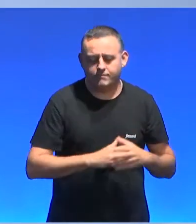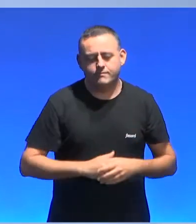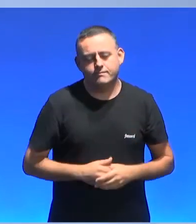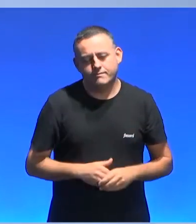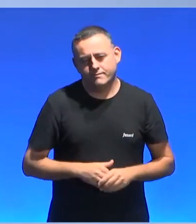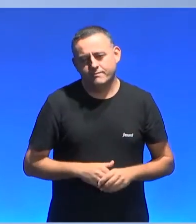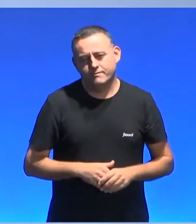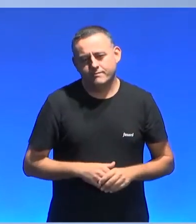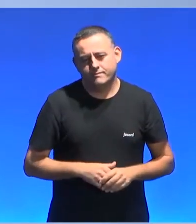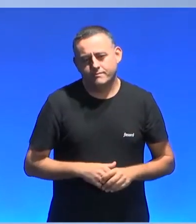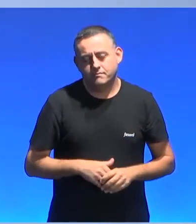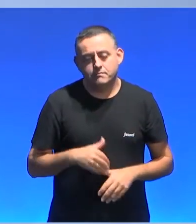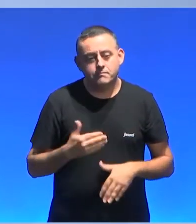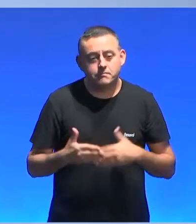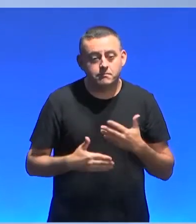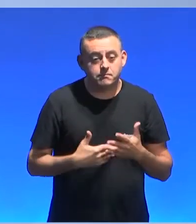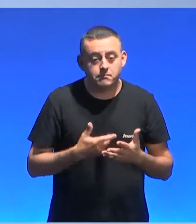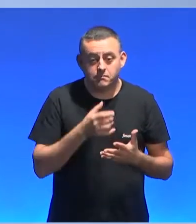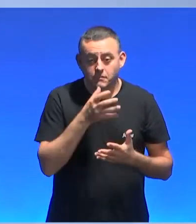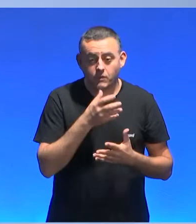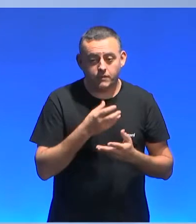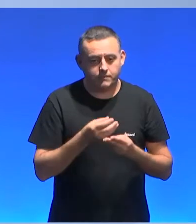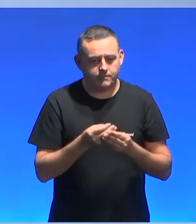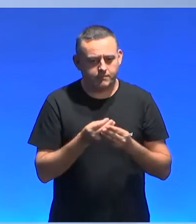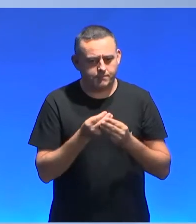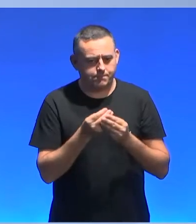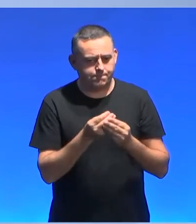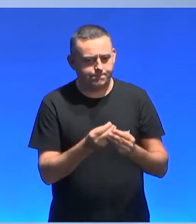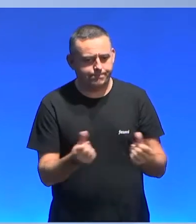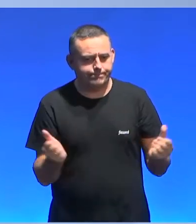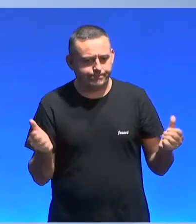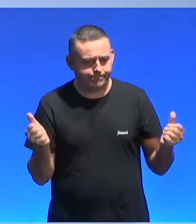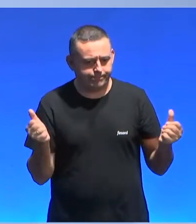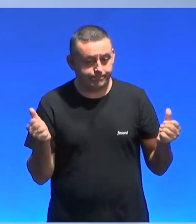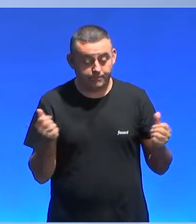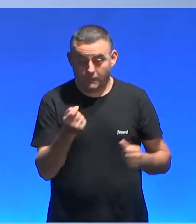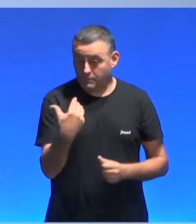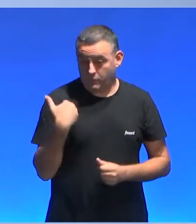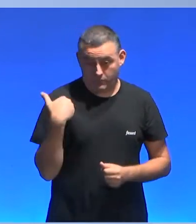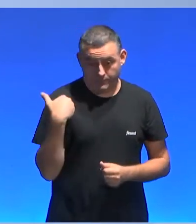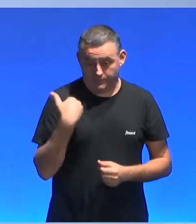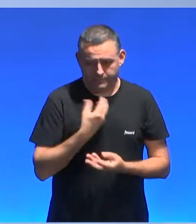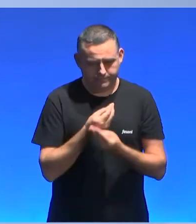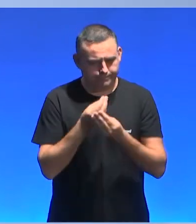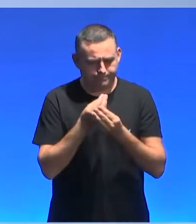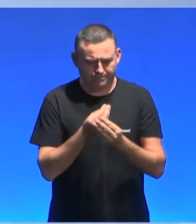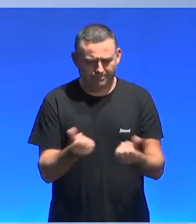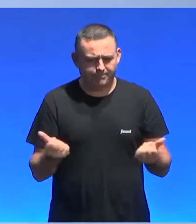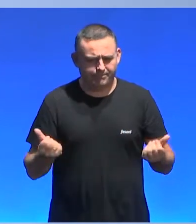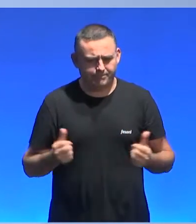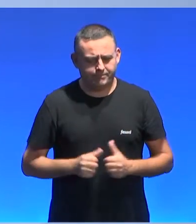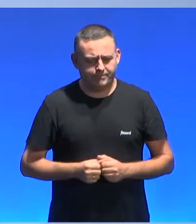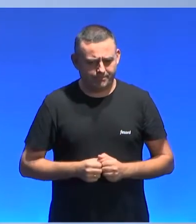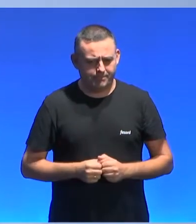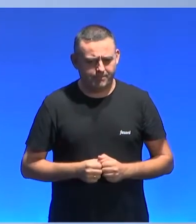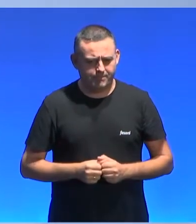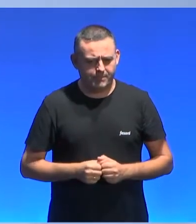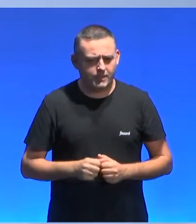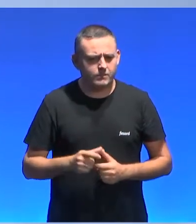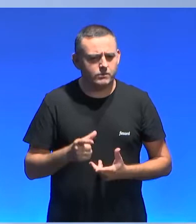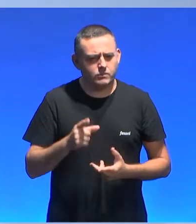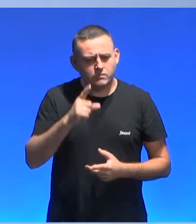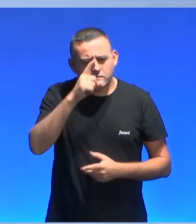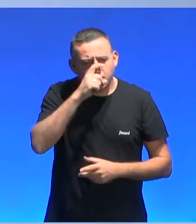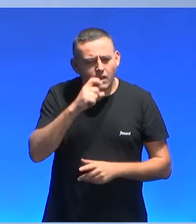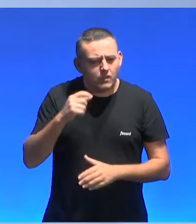Y ha desaparecido. Y ha desaparecido, repito, de hace poco. Después de siglos y